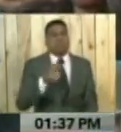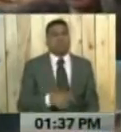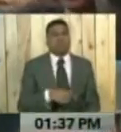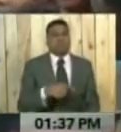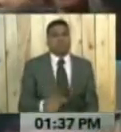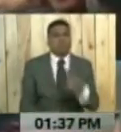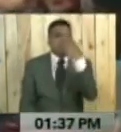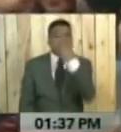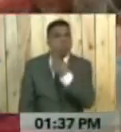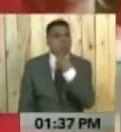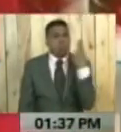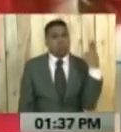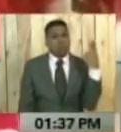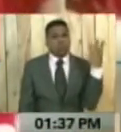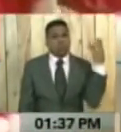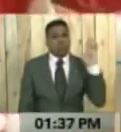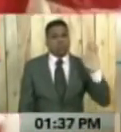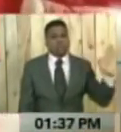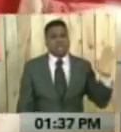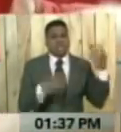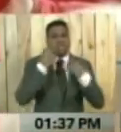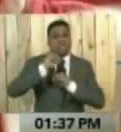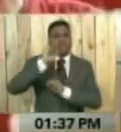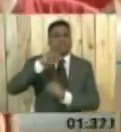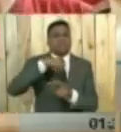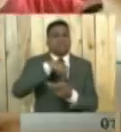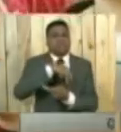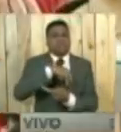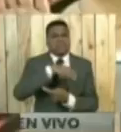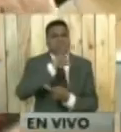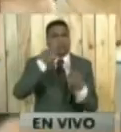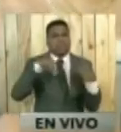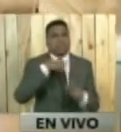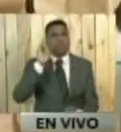Juro defender la revolución bolivariana